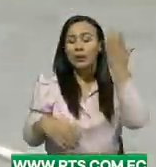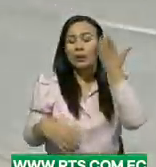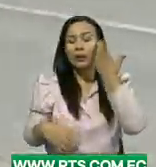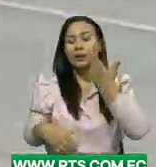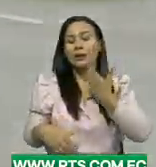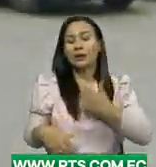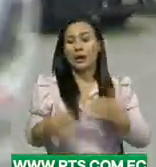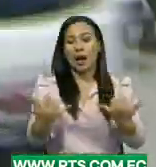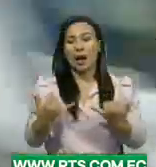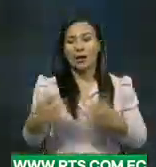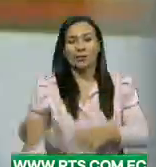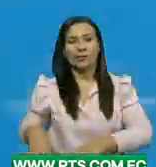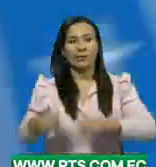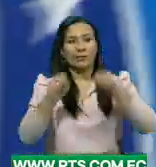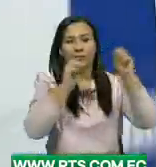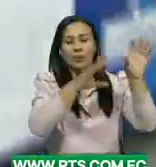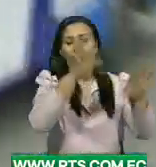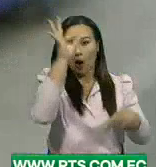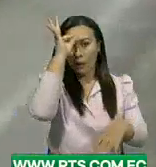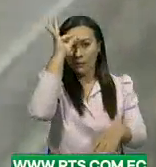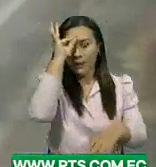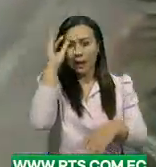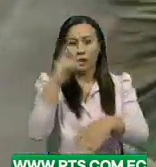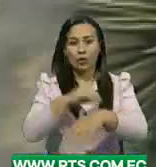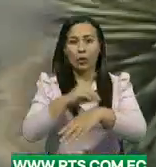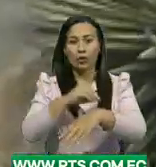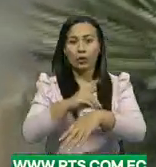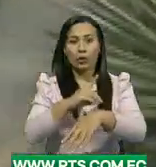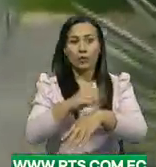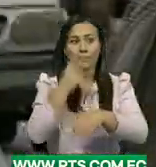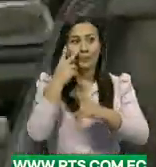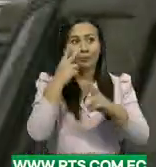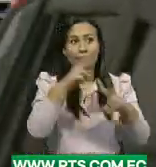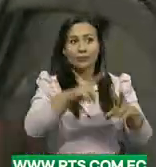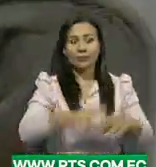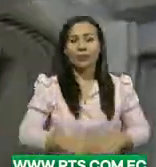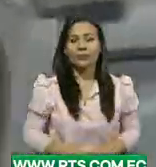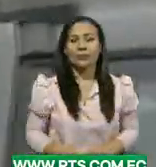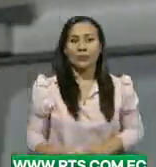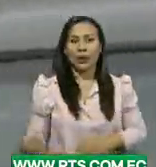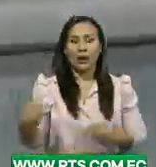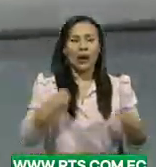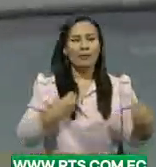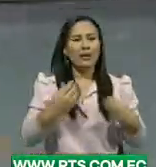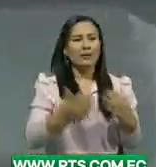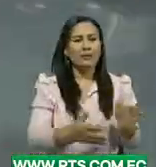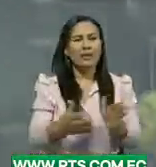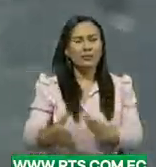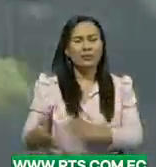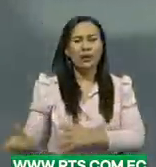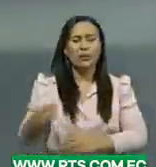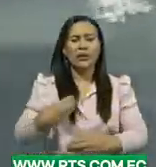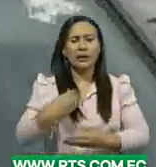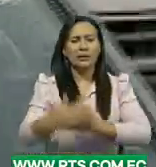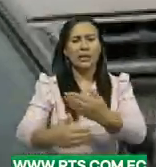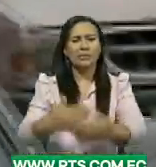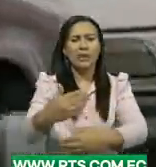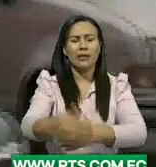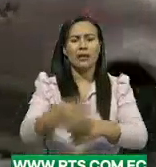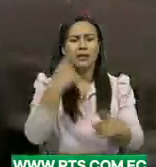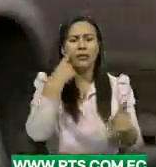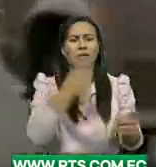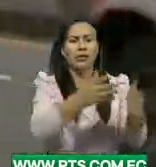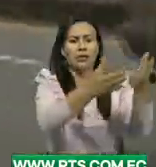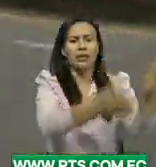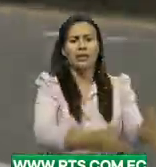su rostro debió ser atendida por una ambulancia del cuerpo de bomberos, mientras que el dueño del celular sustraído pasó